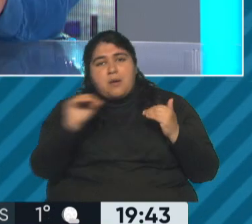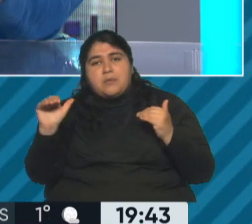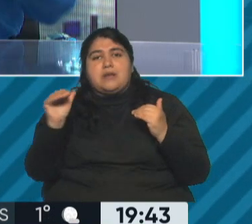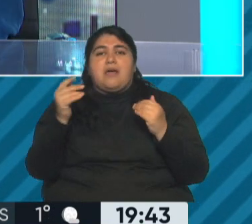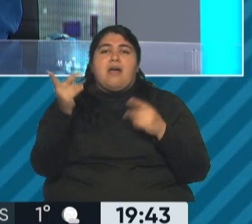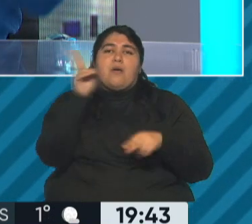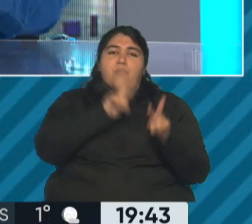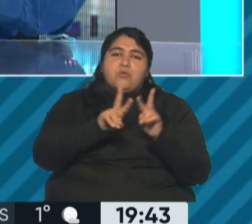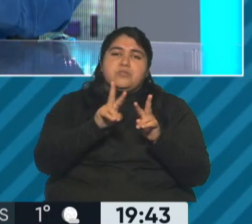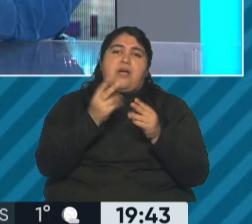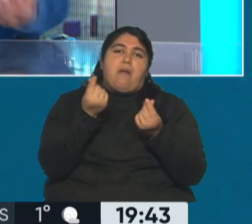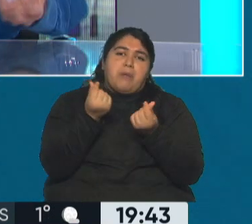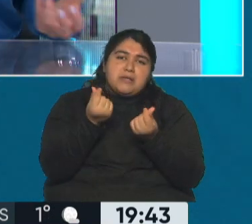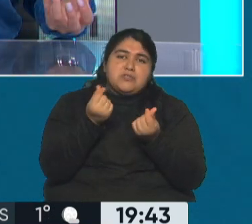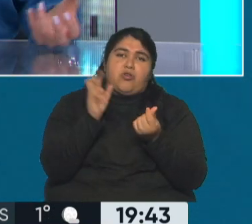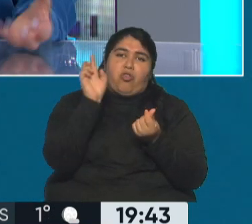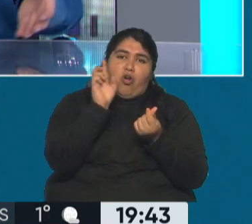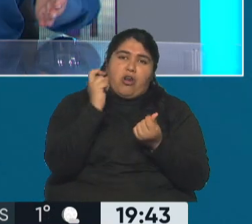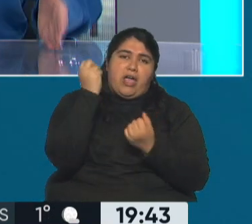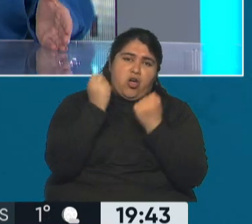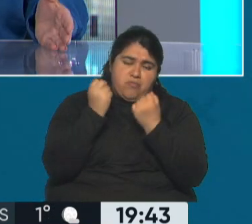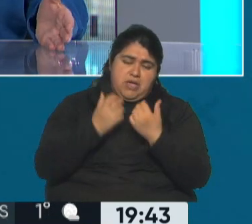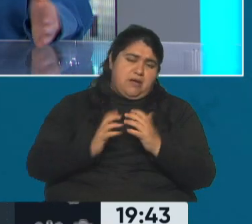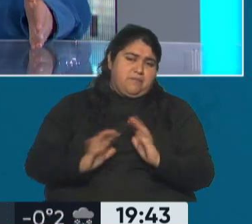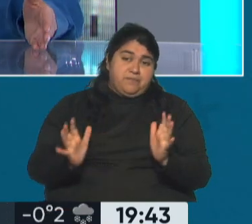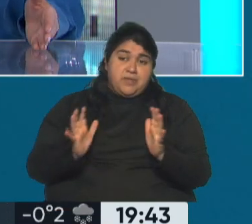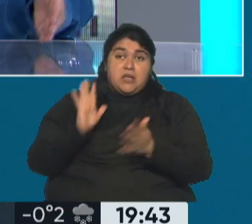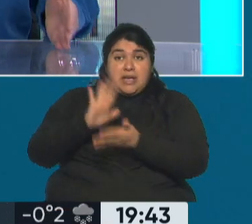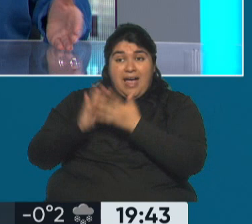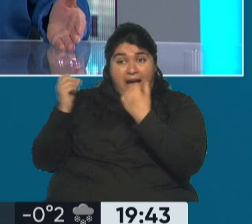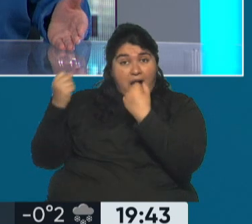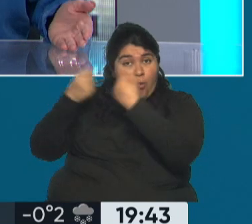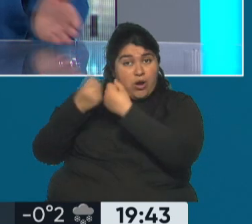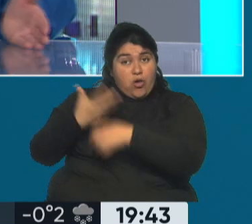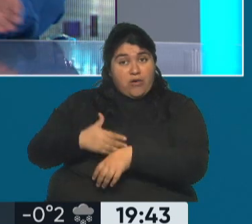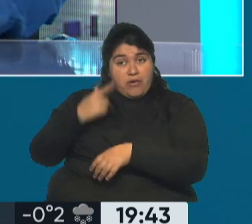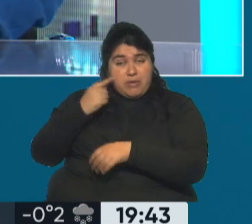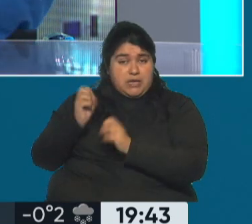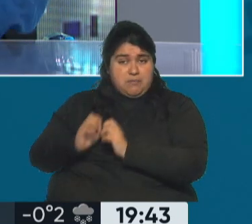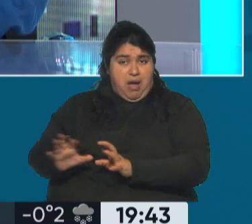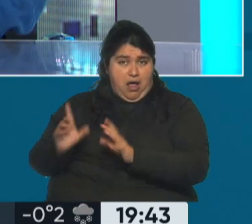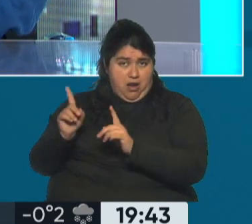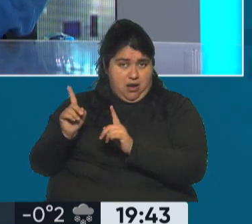es el principal precio de la economía. Bueno, el acuerdo con el fondo es malo porque